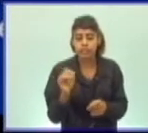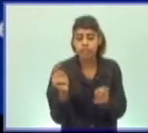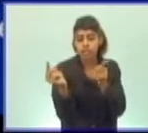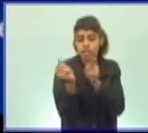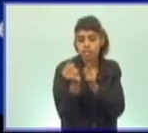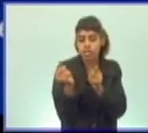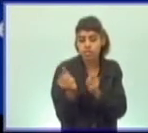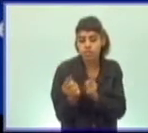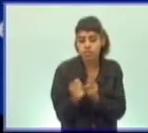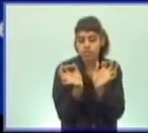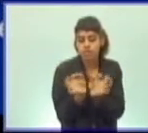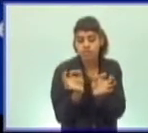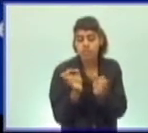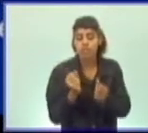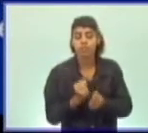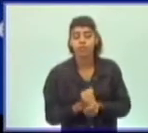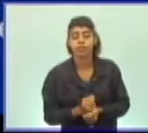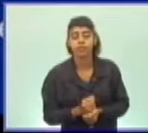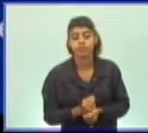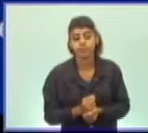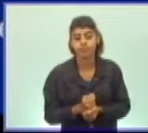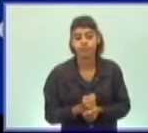responder ejercicios de este tipo.